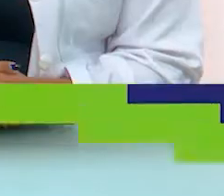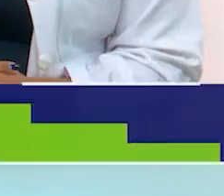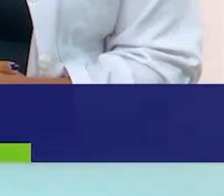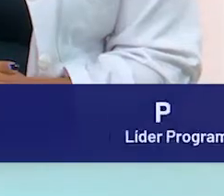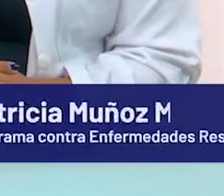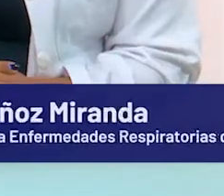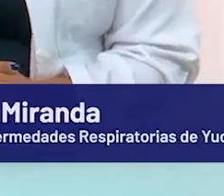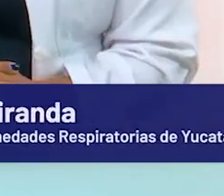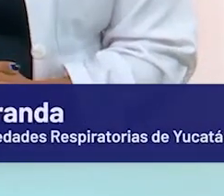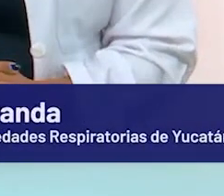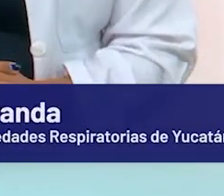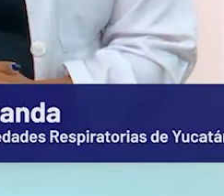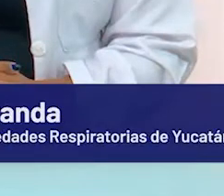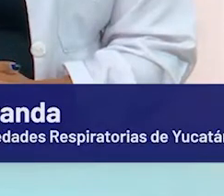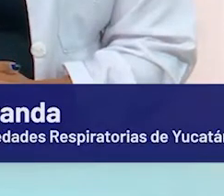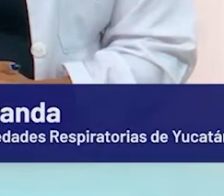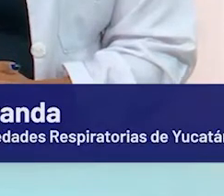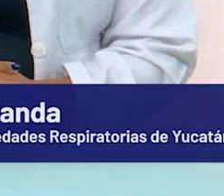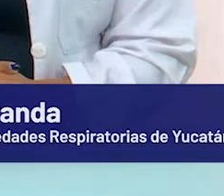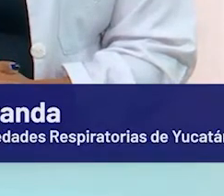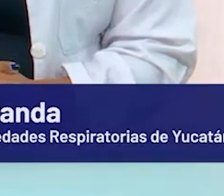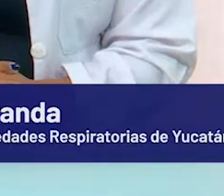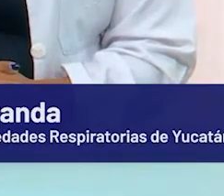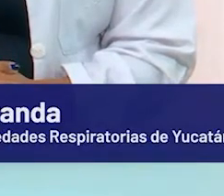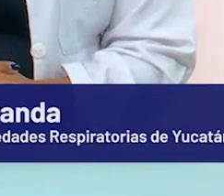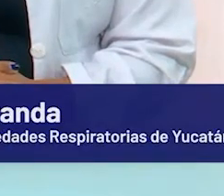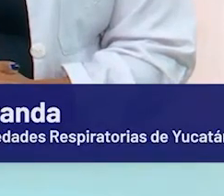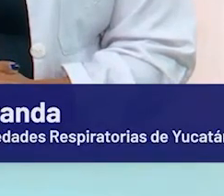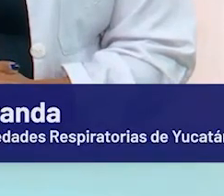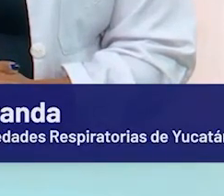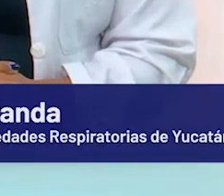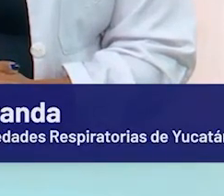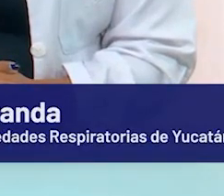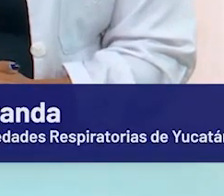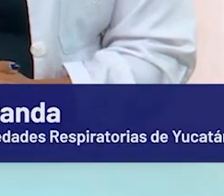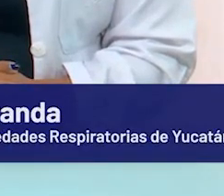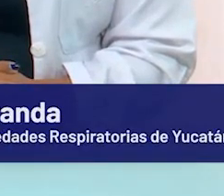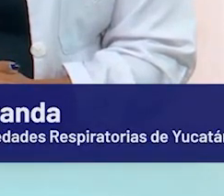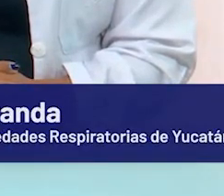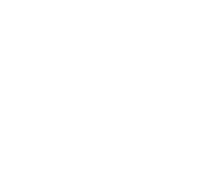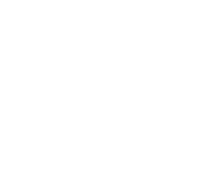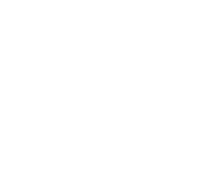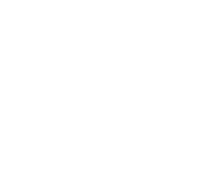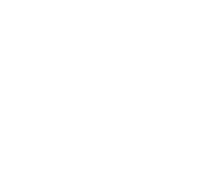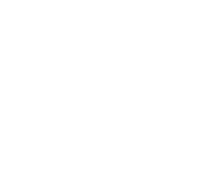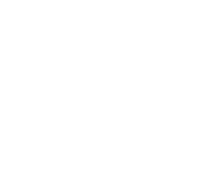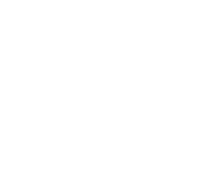hoy, doctor. Muchas gracias, doctora. Estaremos actualizando esta información todos los días por este mismo medio.